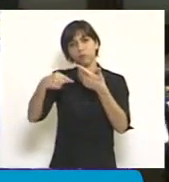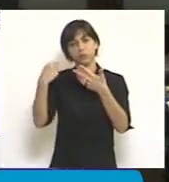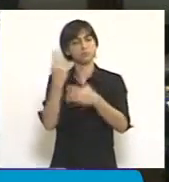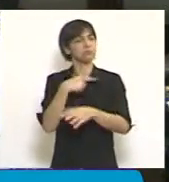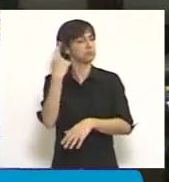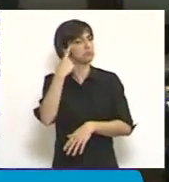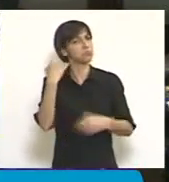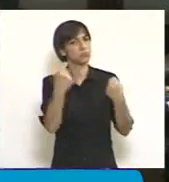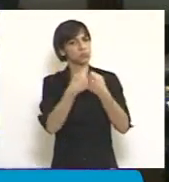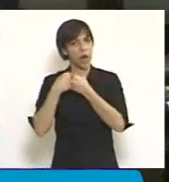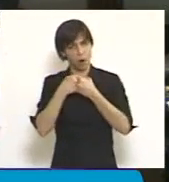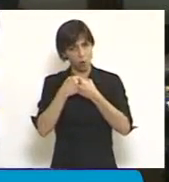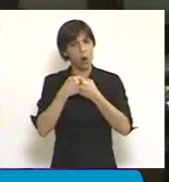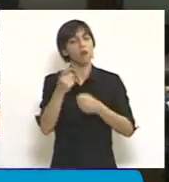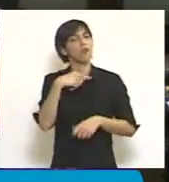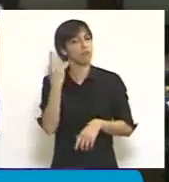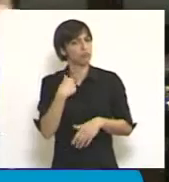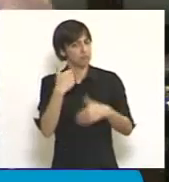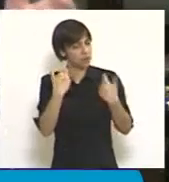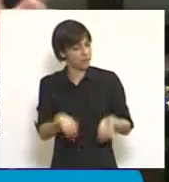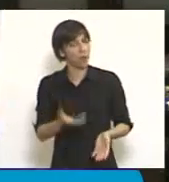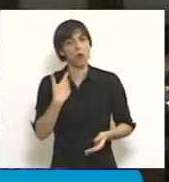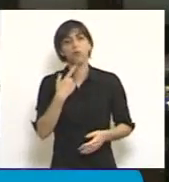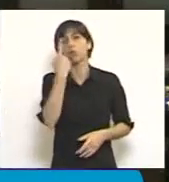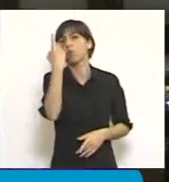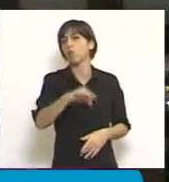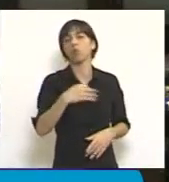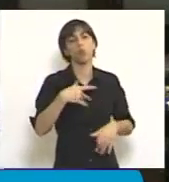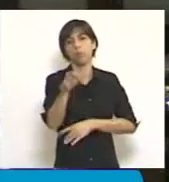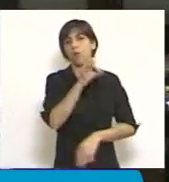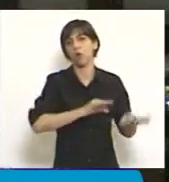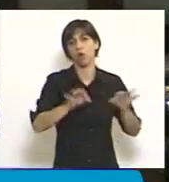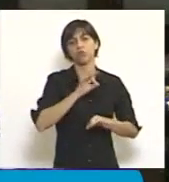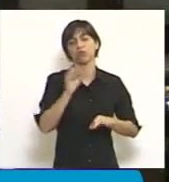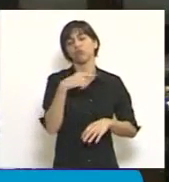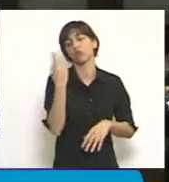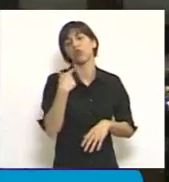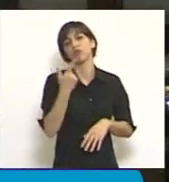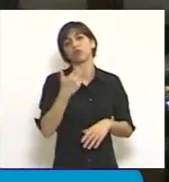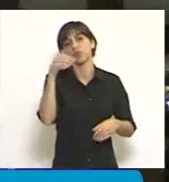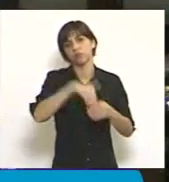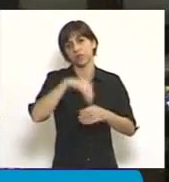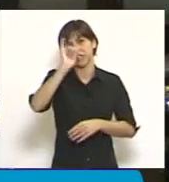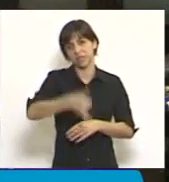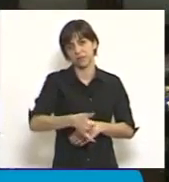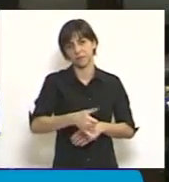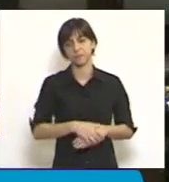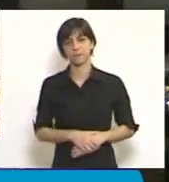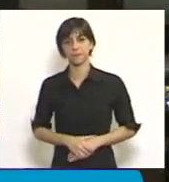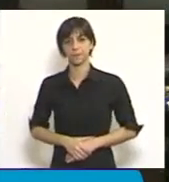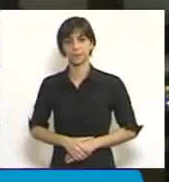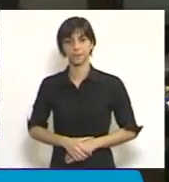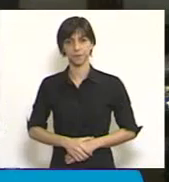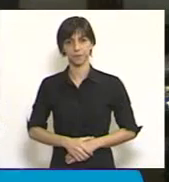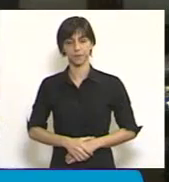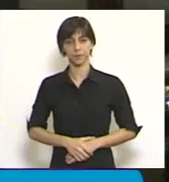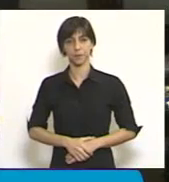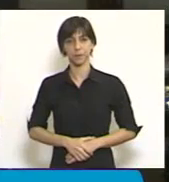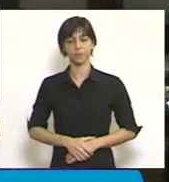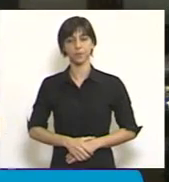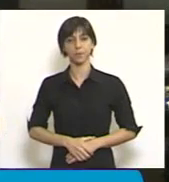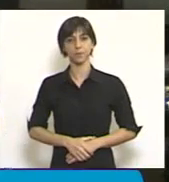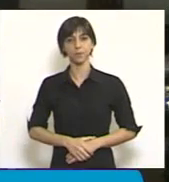o la reparación que se ha previsto en el Código, por la suspensión del proceso a prueba, que consagra las reglas de disponibilidad,